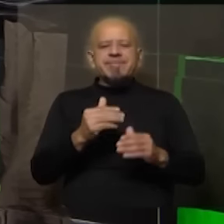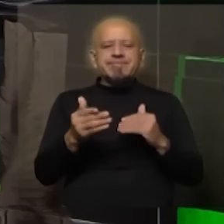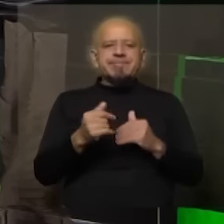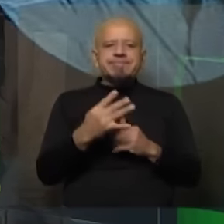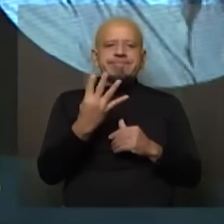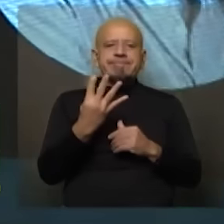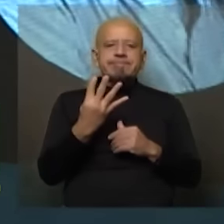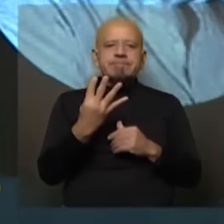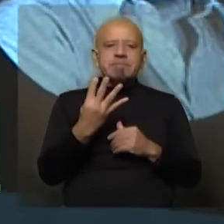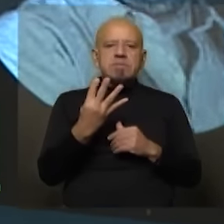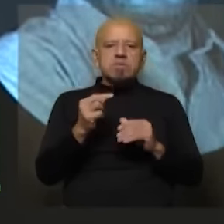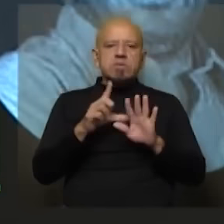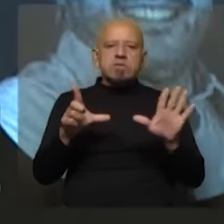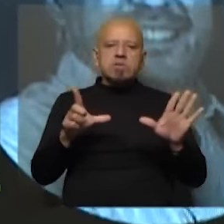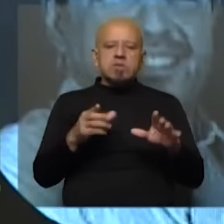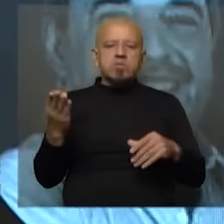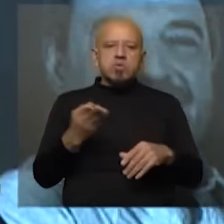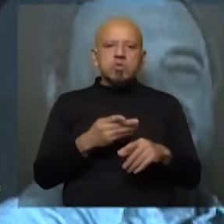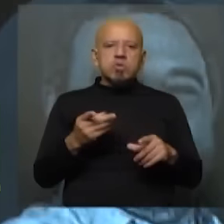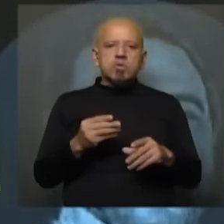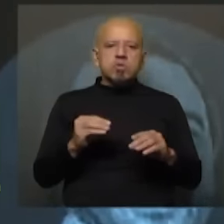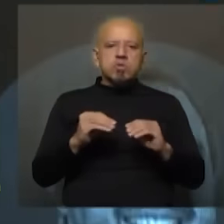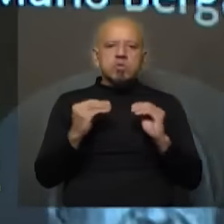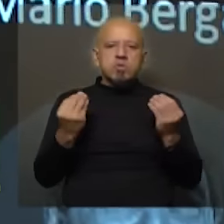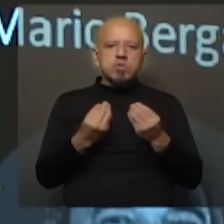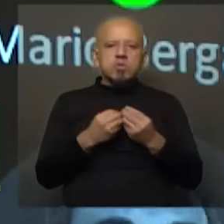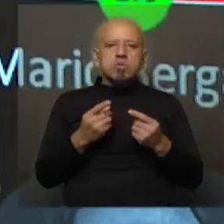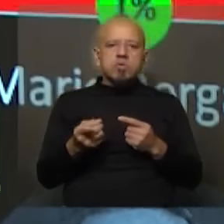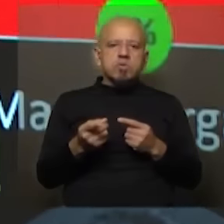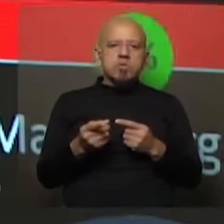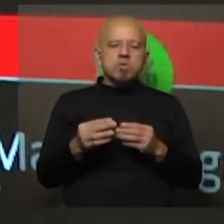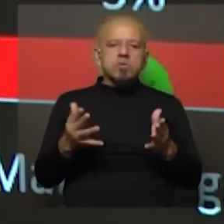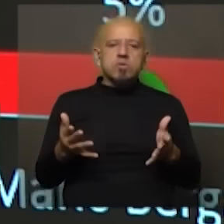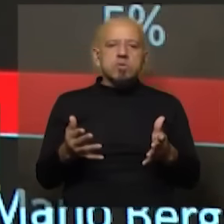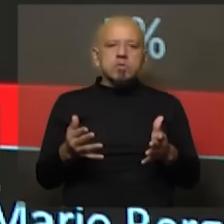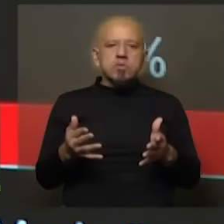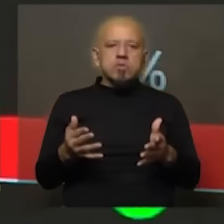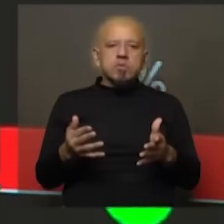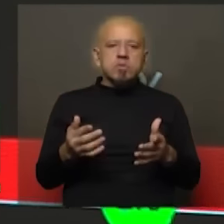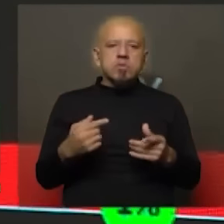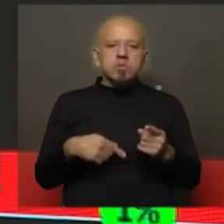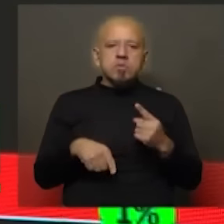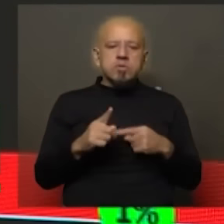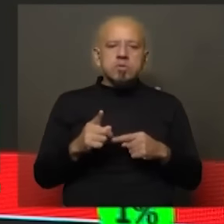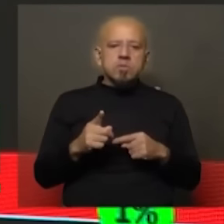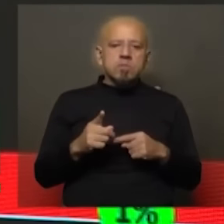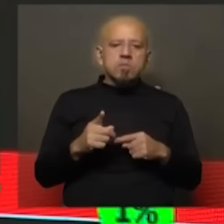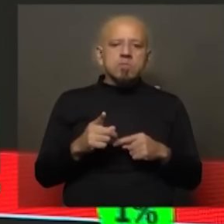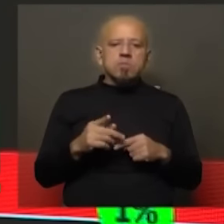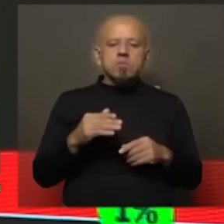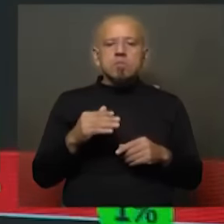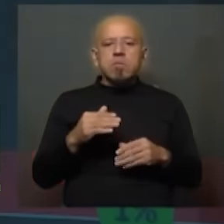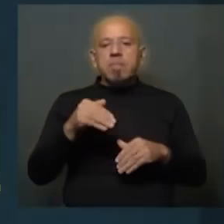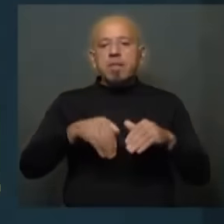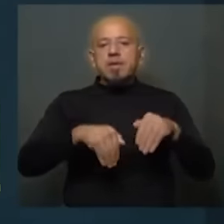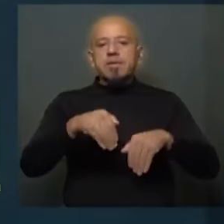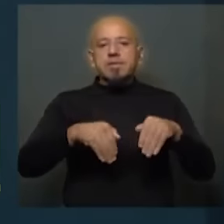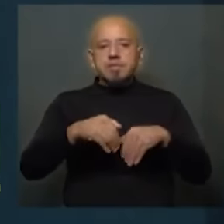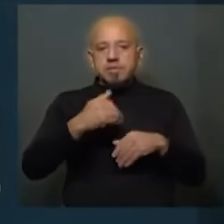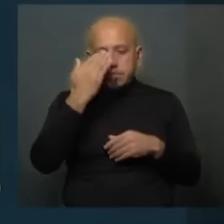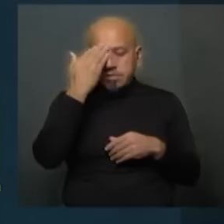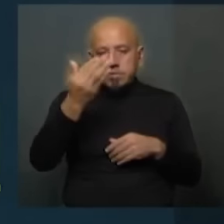un 47% de la intención de voto de aquellos que dicen participarán de las elecciones internas en el Frente Amplio.